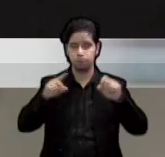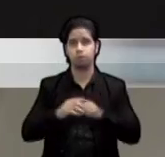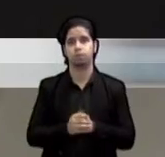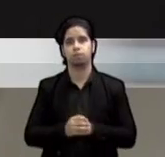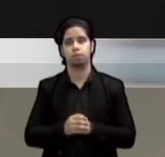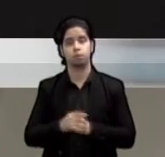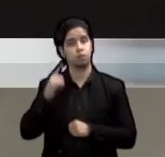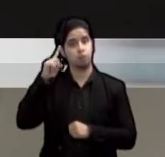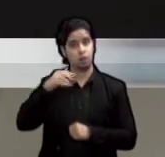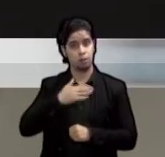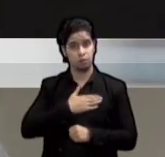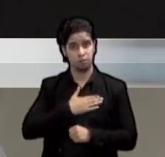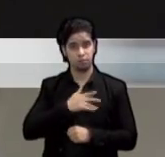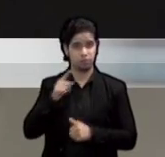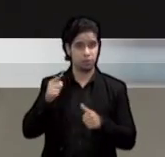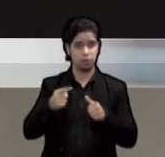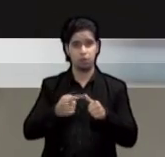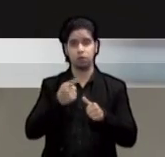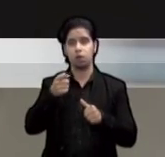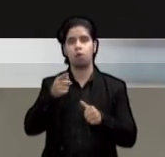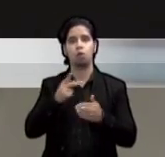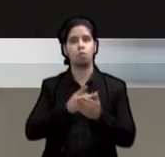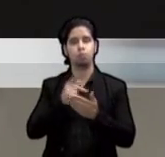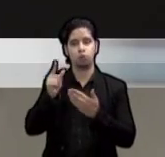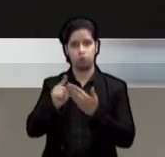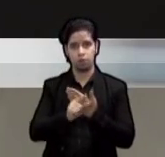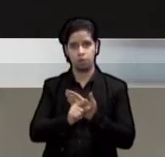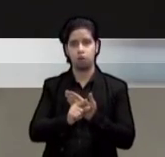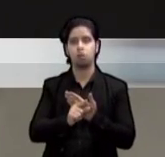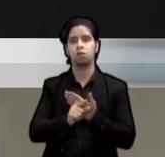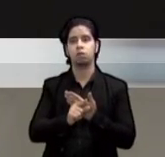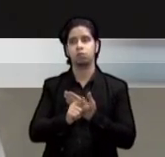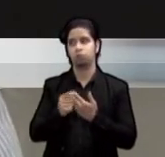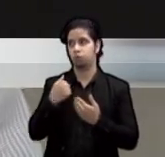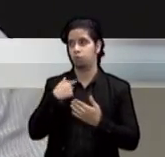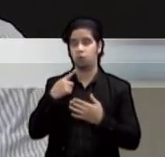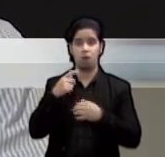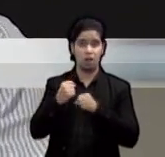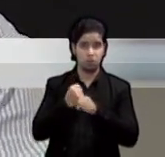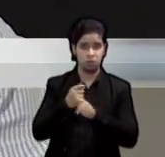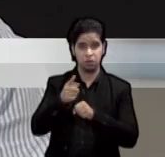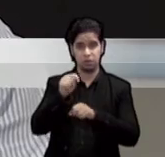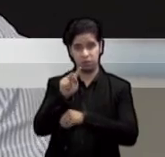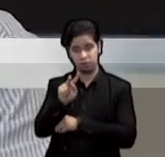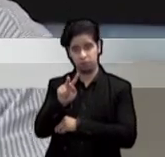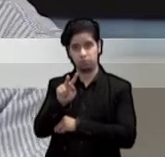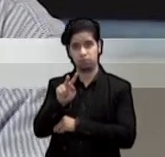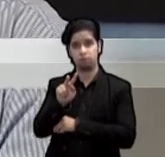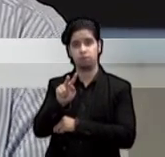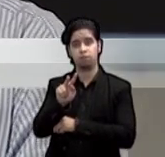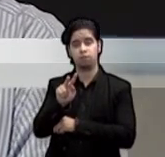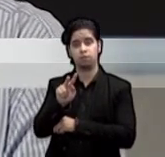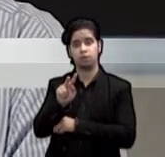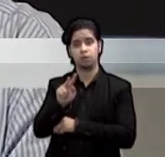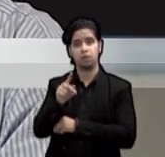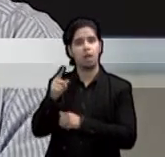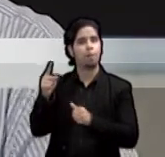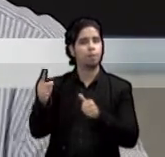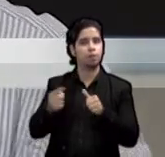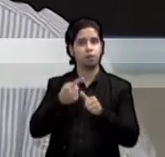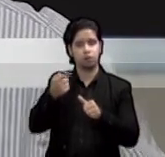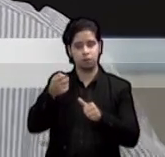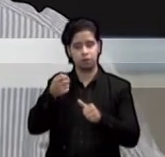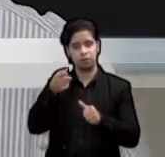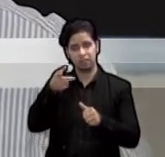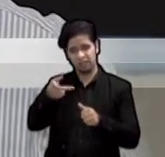estar primera vez en un tipo de programa, no obstante los años que llevo en la televisión, la primera vez que puedo estar en este